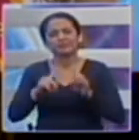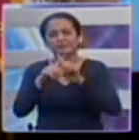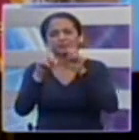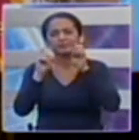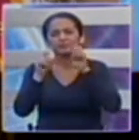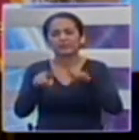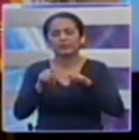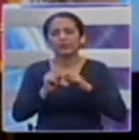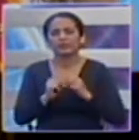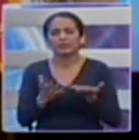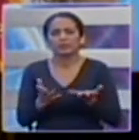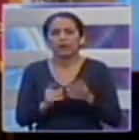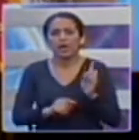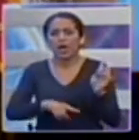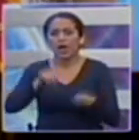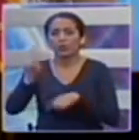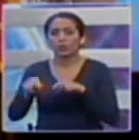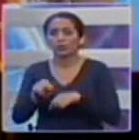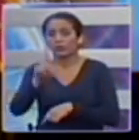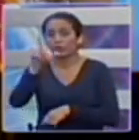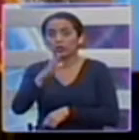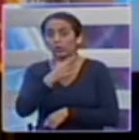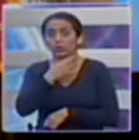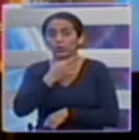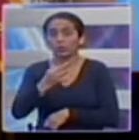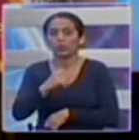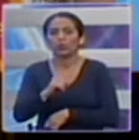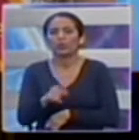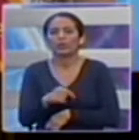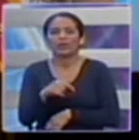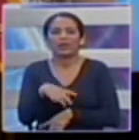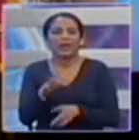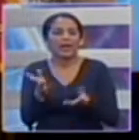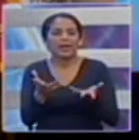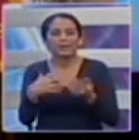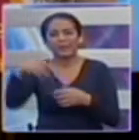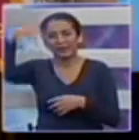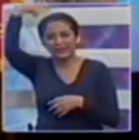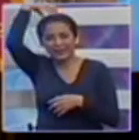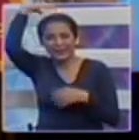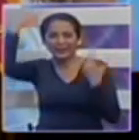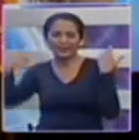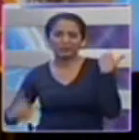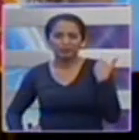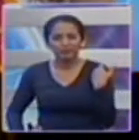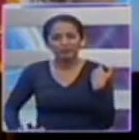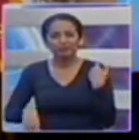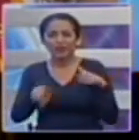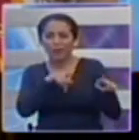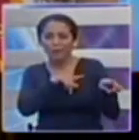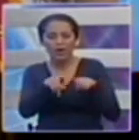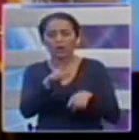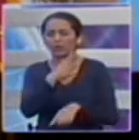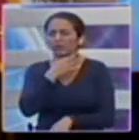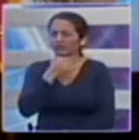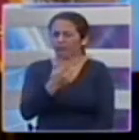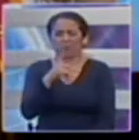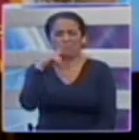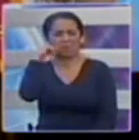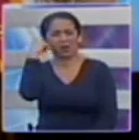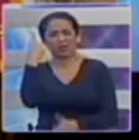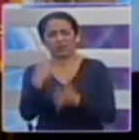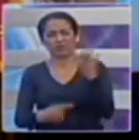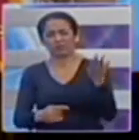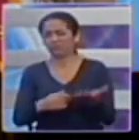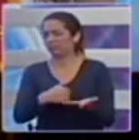que no les gustan los certámenes de belleza, incluso a alto nivel político, que dicen que, bueno, los certámenes de belleza